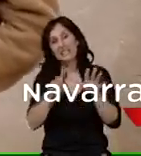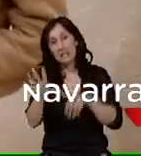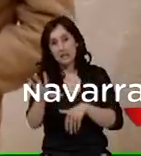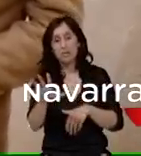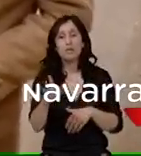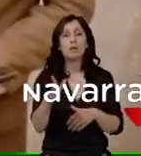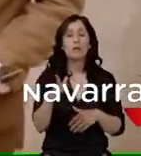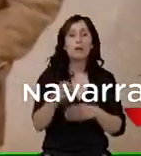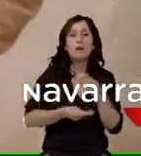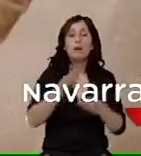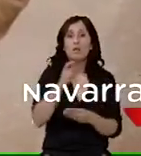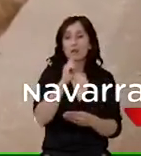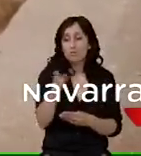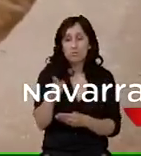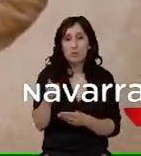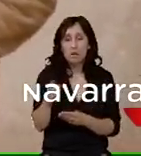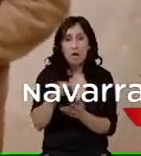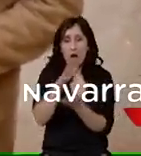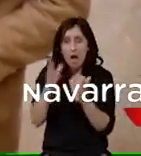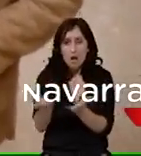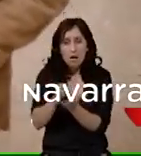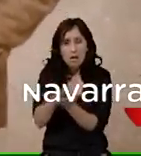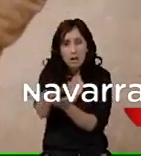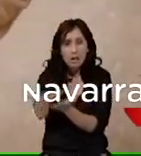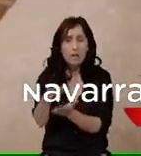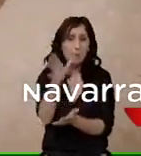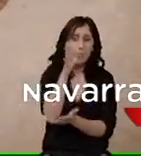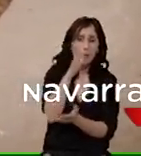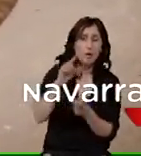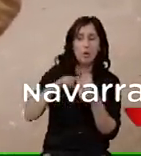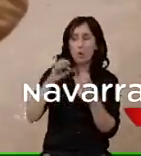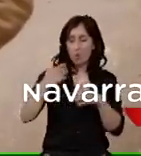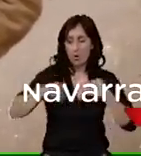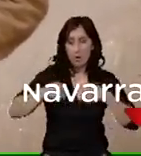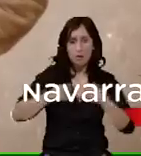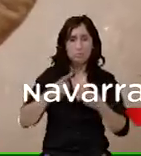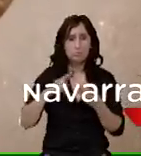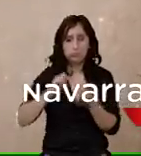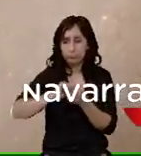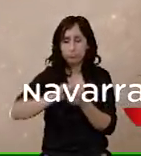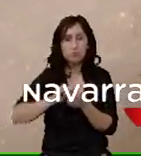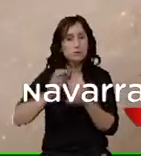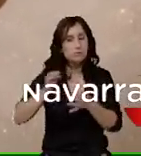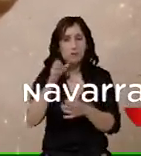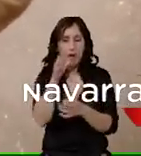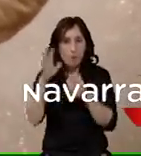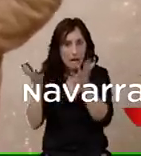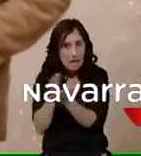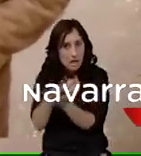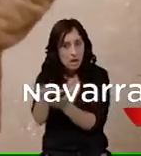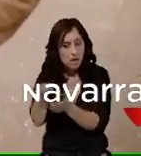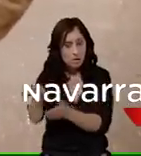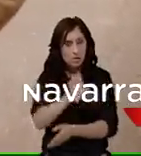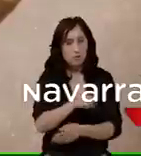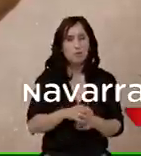hacía era utilizar el canal, tanto para agua de boca como para lavar. Hombre, había siempre alguna persona que con